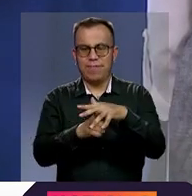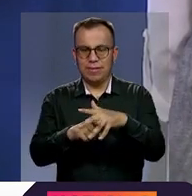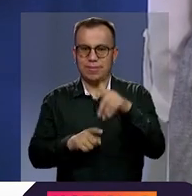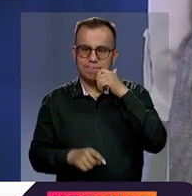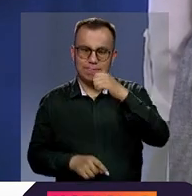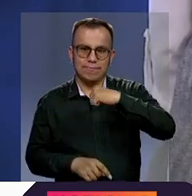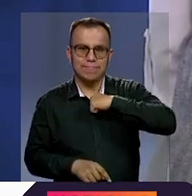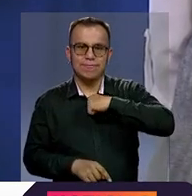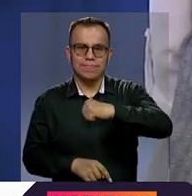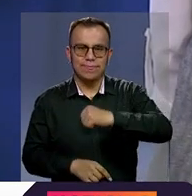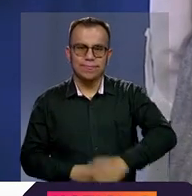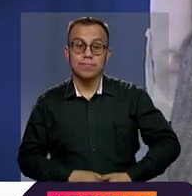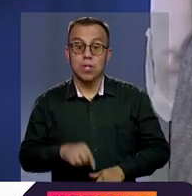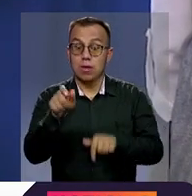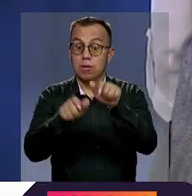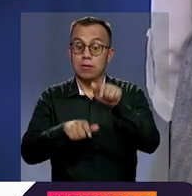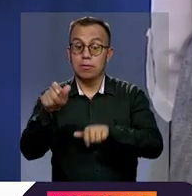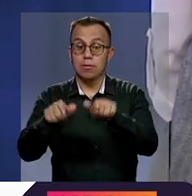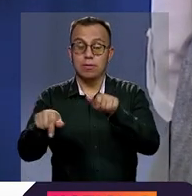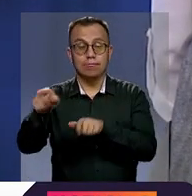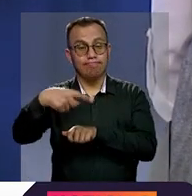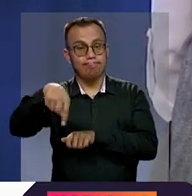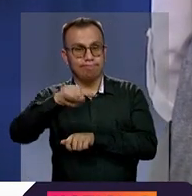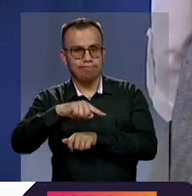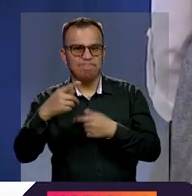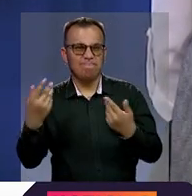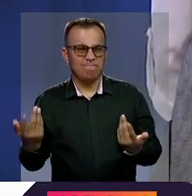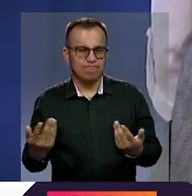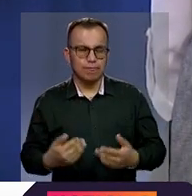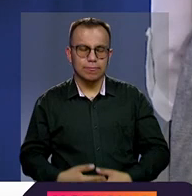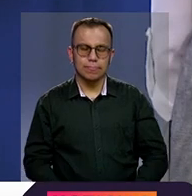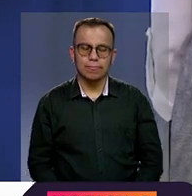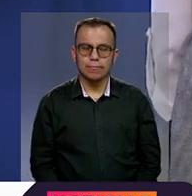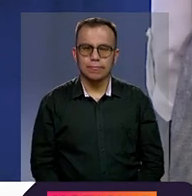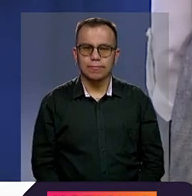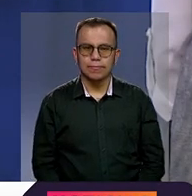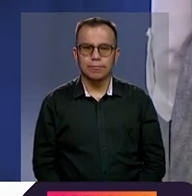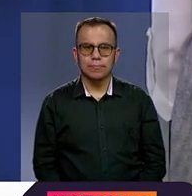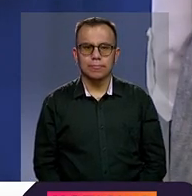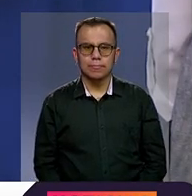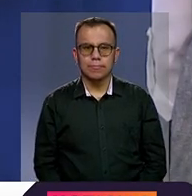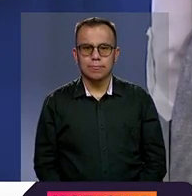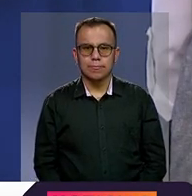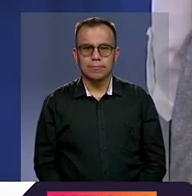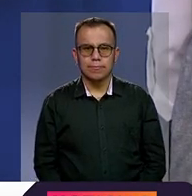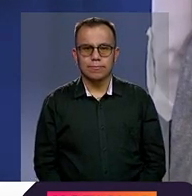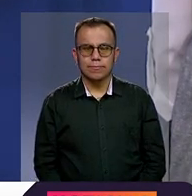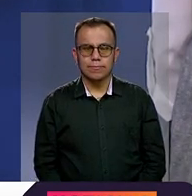derechos de las personas que sean